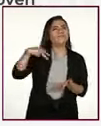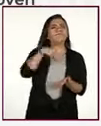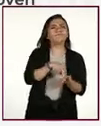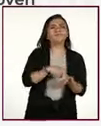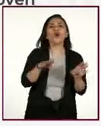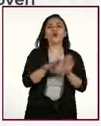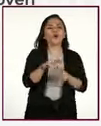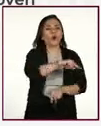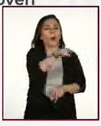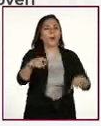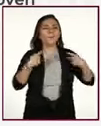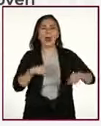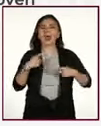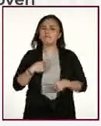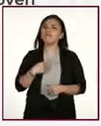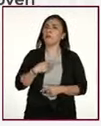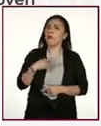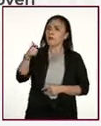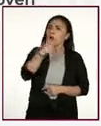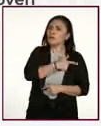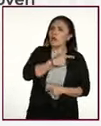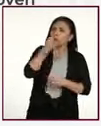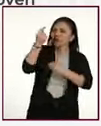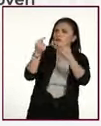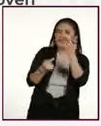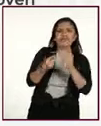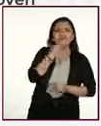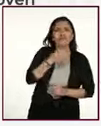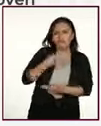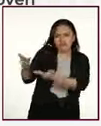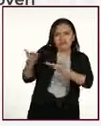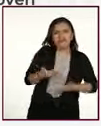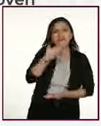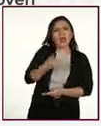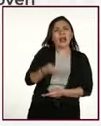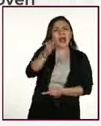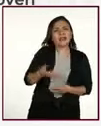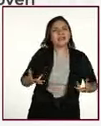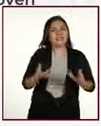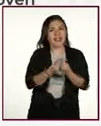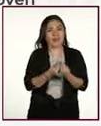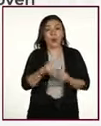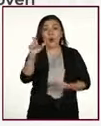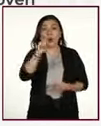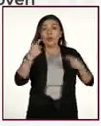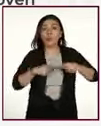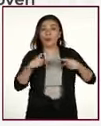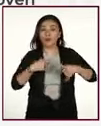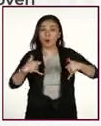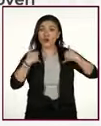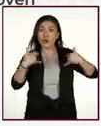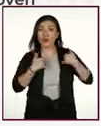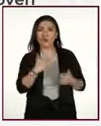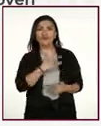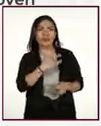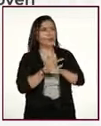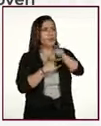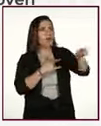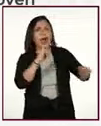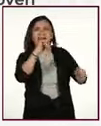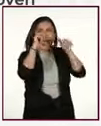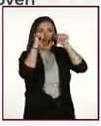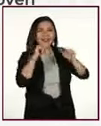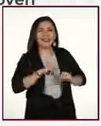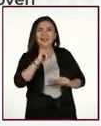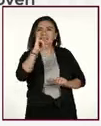ser aceptada y aceptado con estos gustos que tengo, ¿no? Y esta es esta efectividad. Cuando una persona joven se siente escuchada